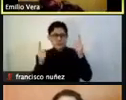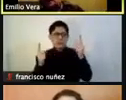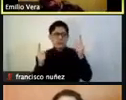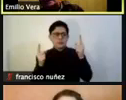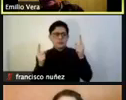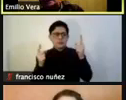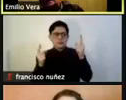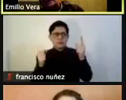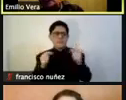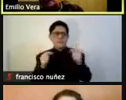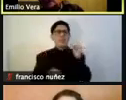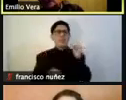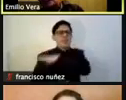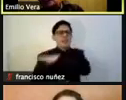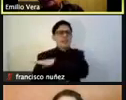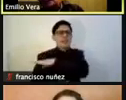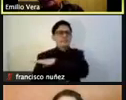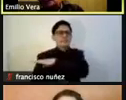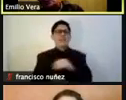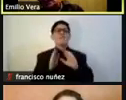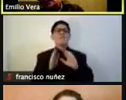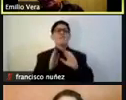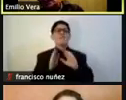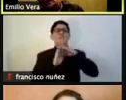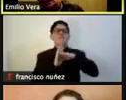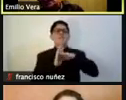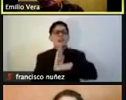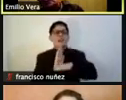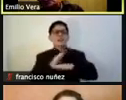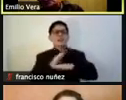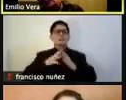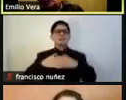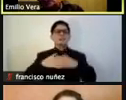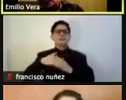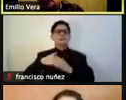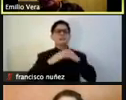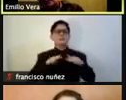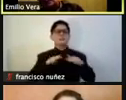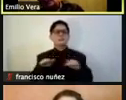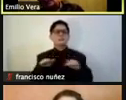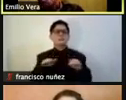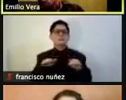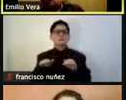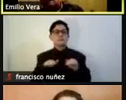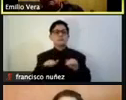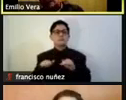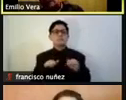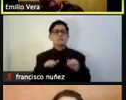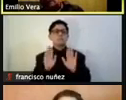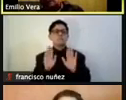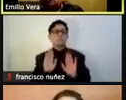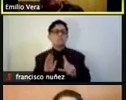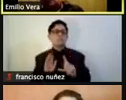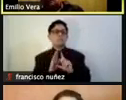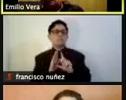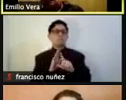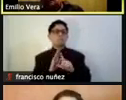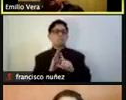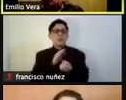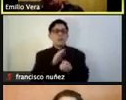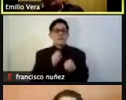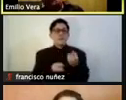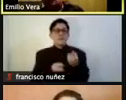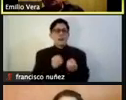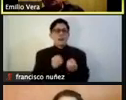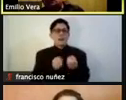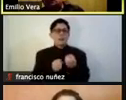velocidades muy cercanas aquí a la superficie por el hecho de que es magma, ¿no es cierto?, en estado prácticamente fluido y